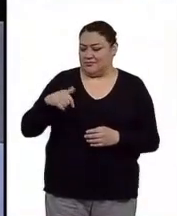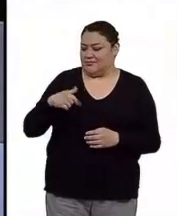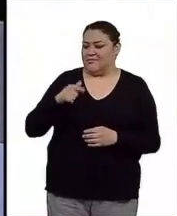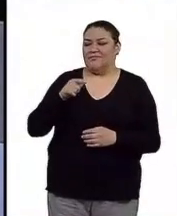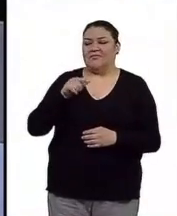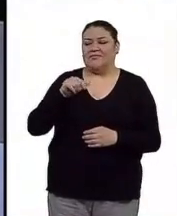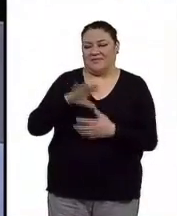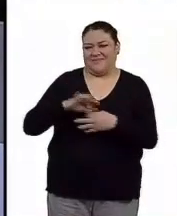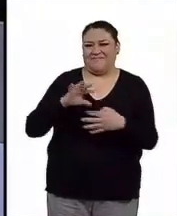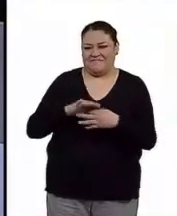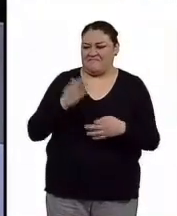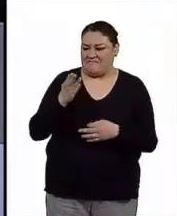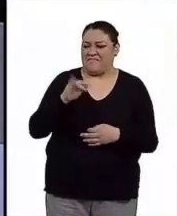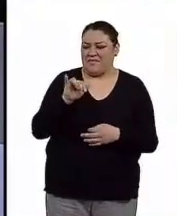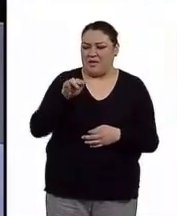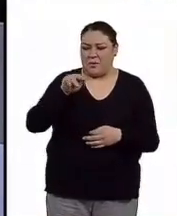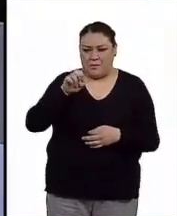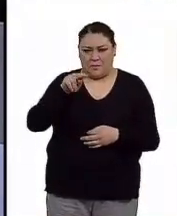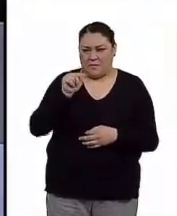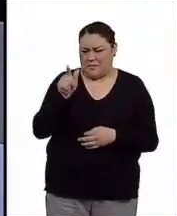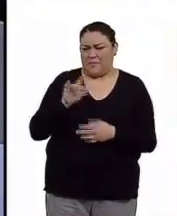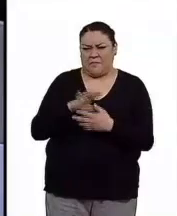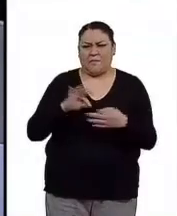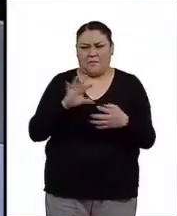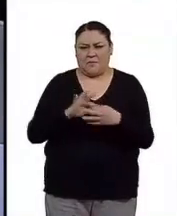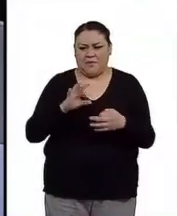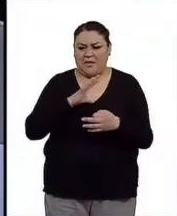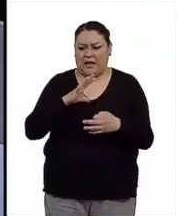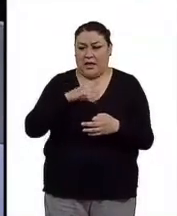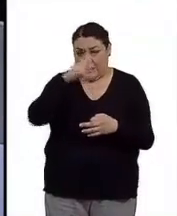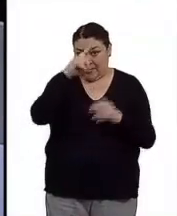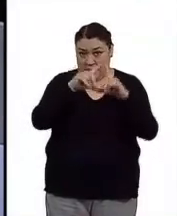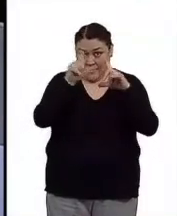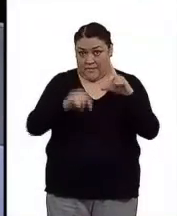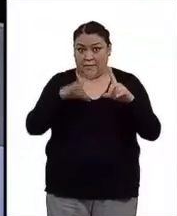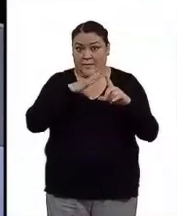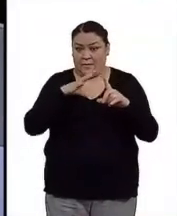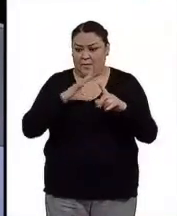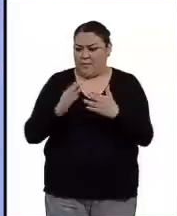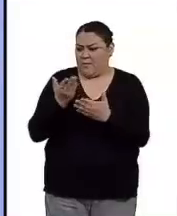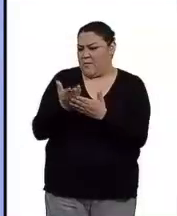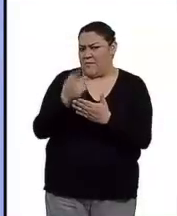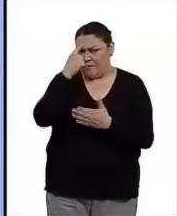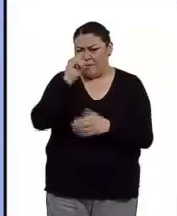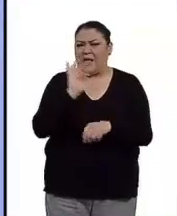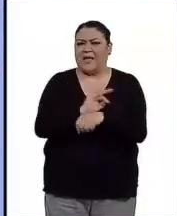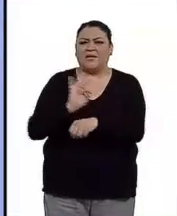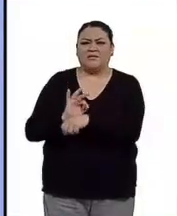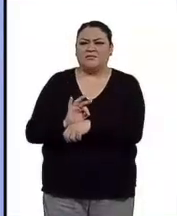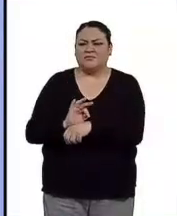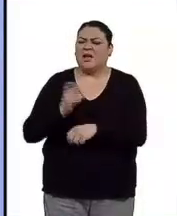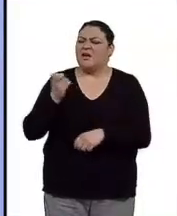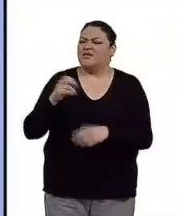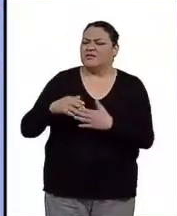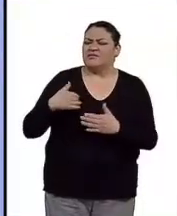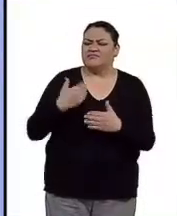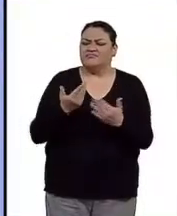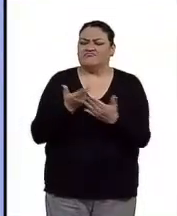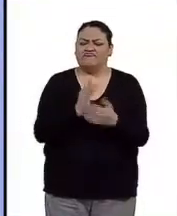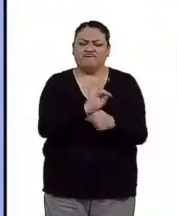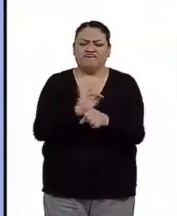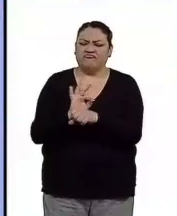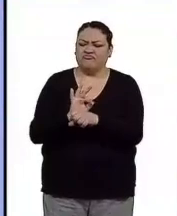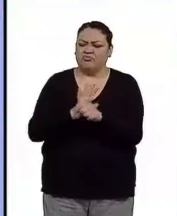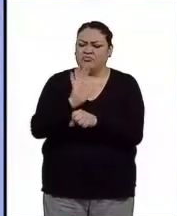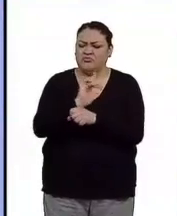bloque anterior nos mencionaste algunos instrumentos a nivel nacional que tenemos para la protección. Conforme a esos instrumentos, ¿nos puedes explicar